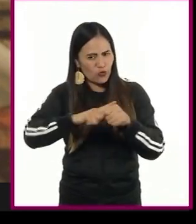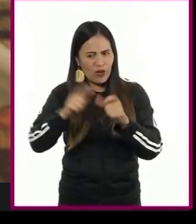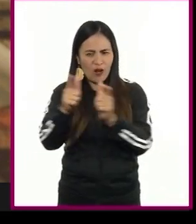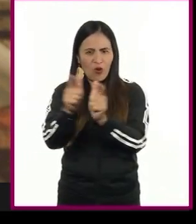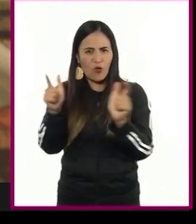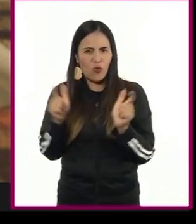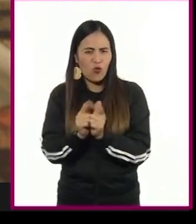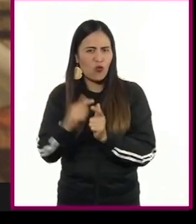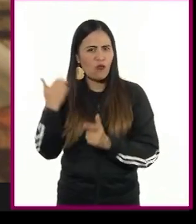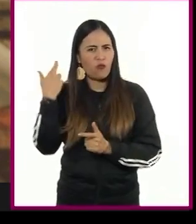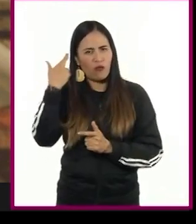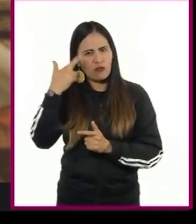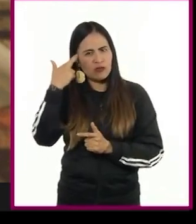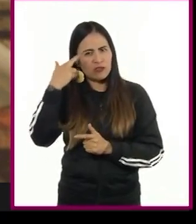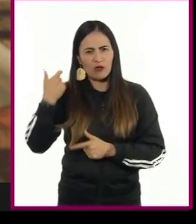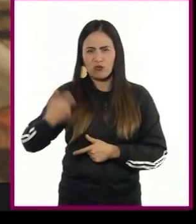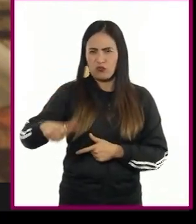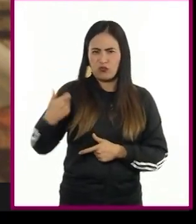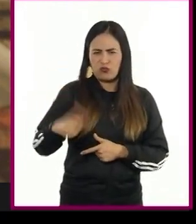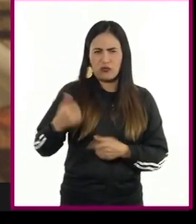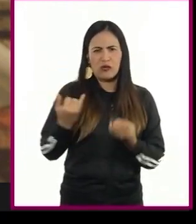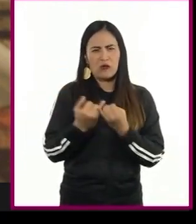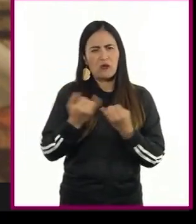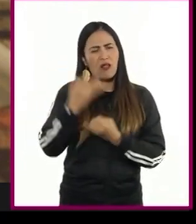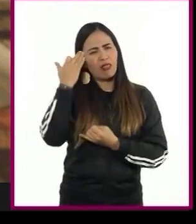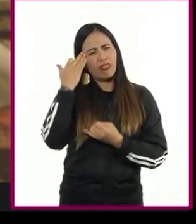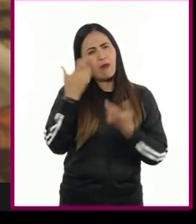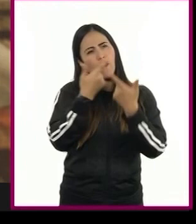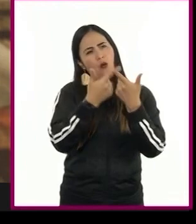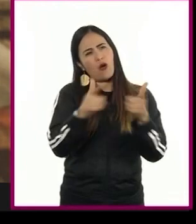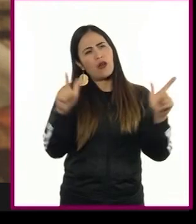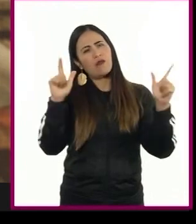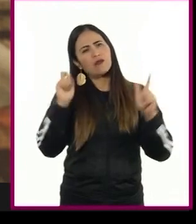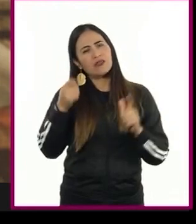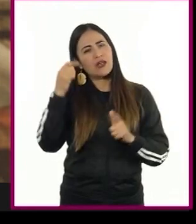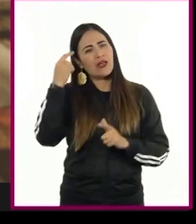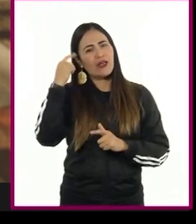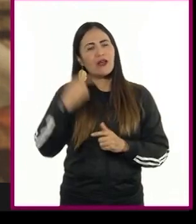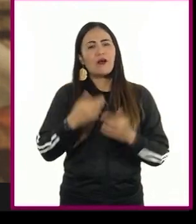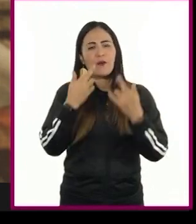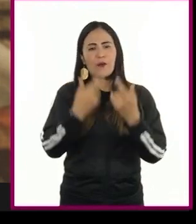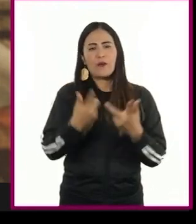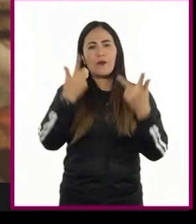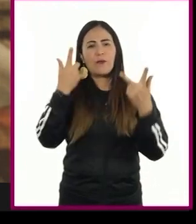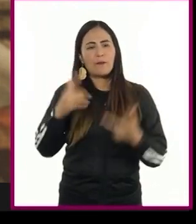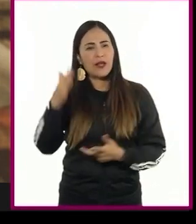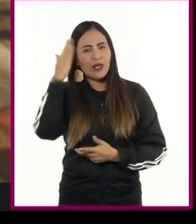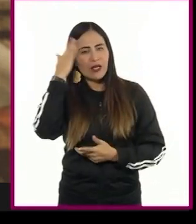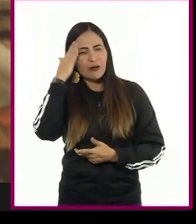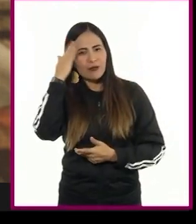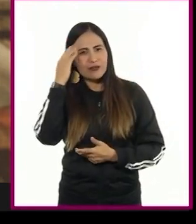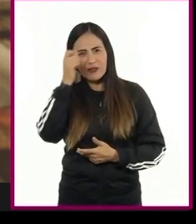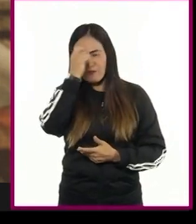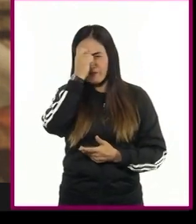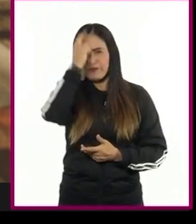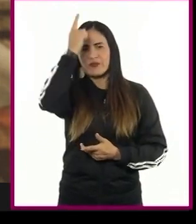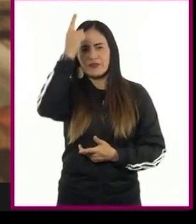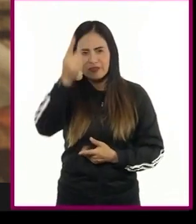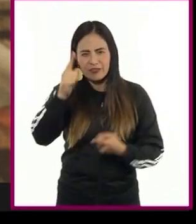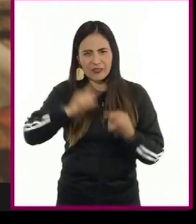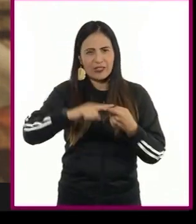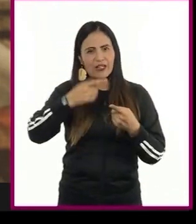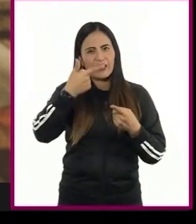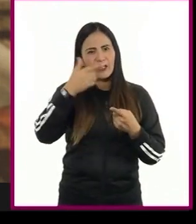italianas y sus pasatiempos, entre ellos rompecabezas, adivinanzas y lógica